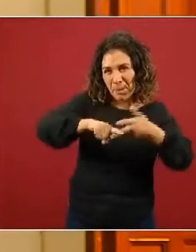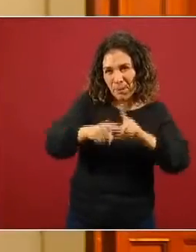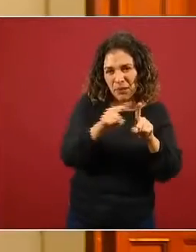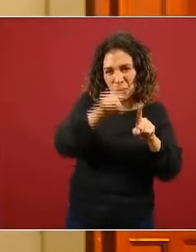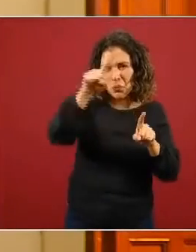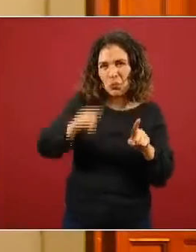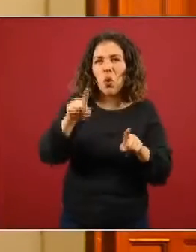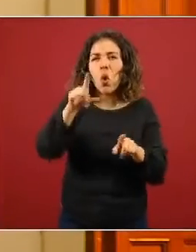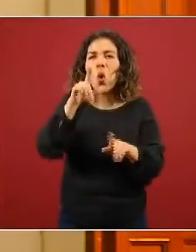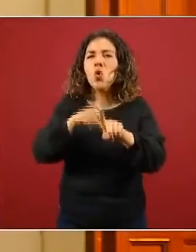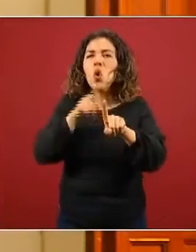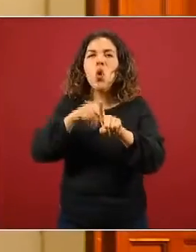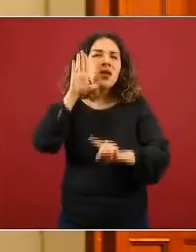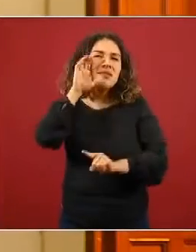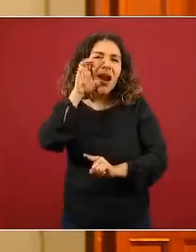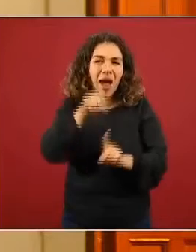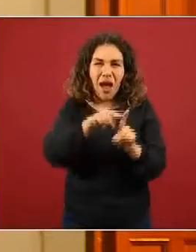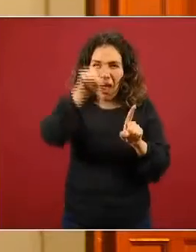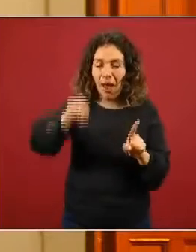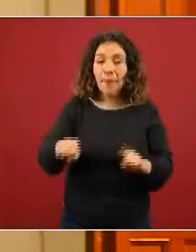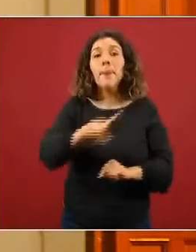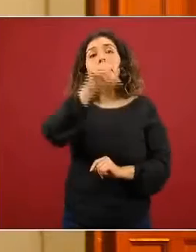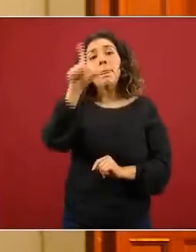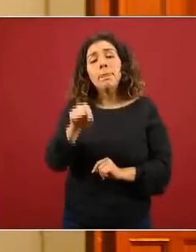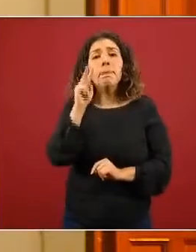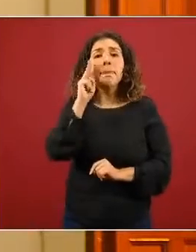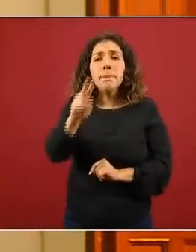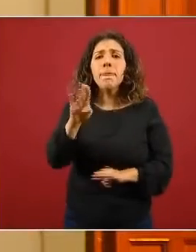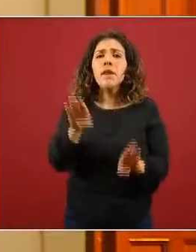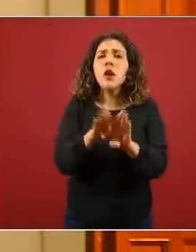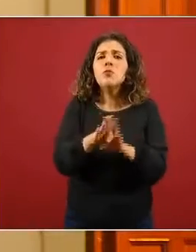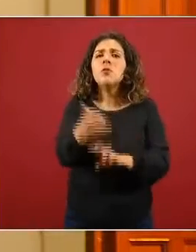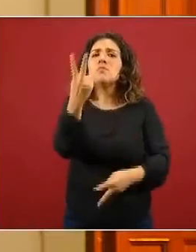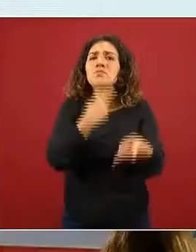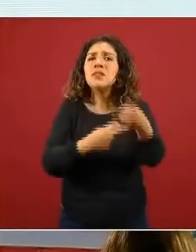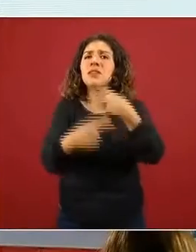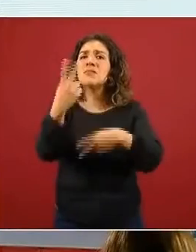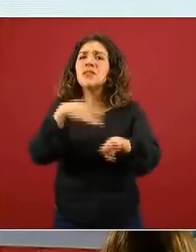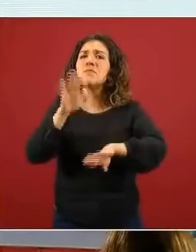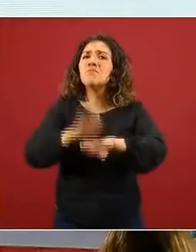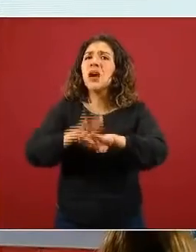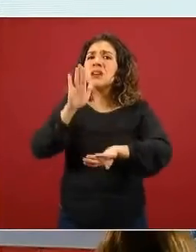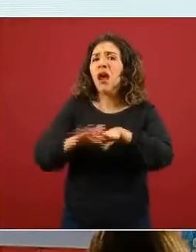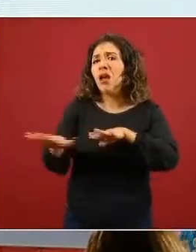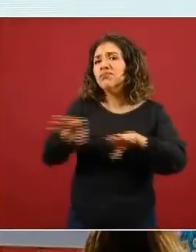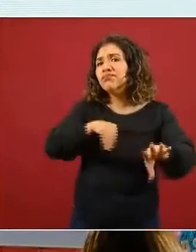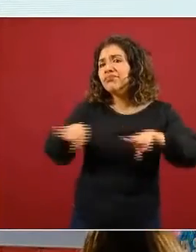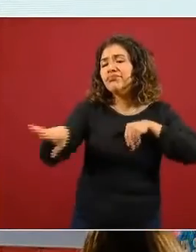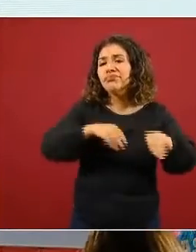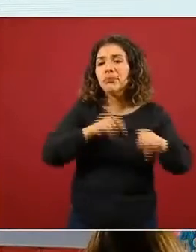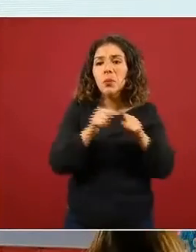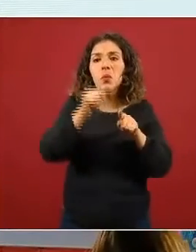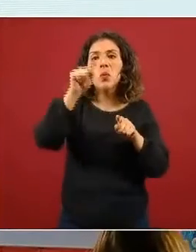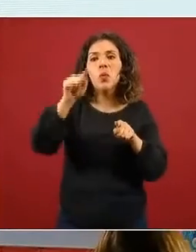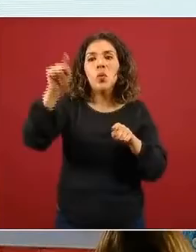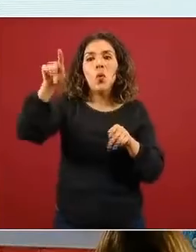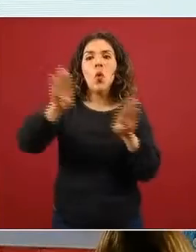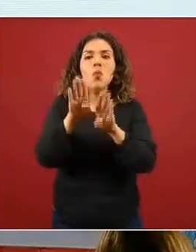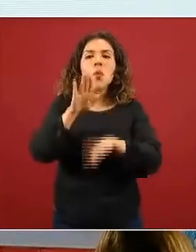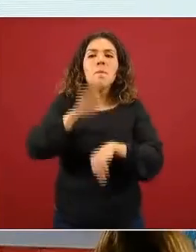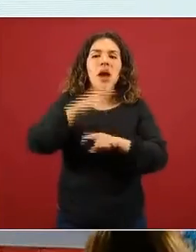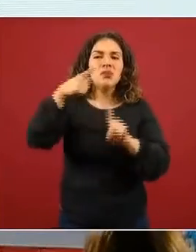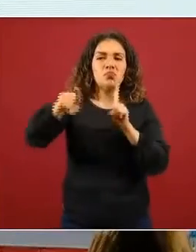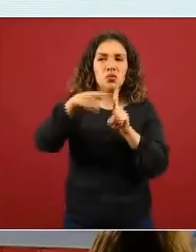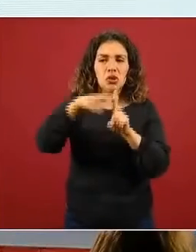línea naranja, y luego también en la medida que se van incrementando los casos, también se va incrementando el porcentaje de positividad,